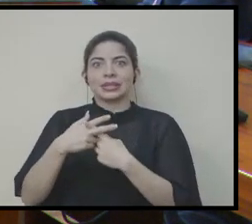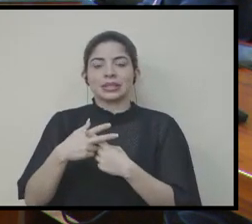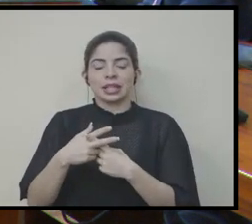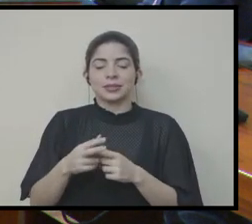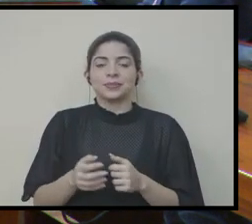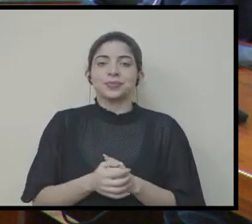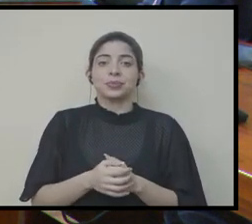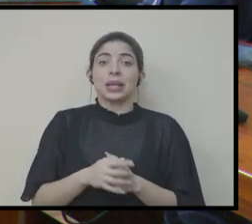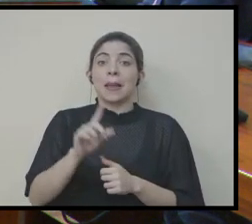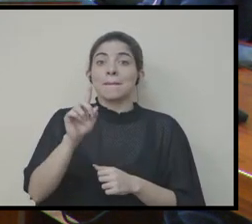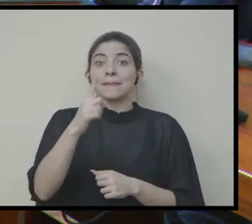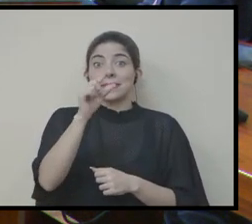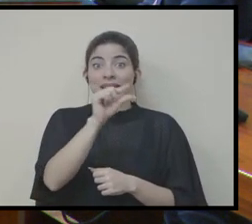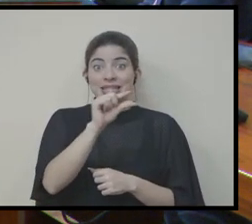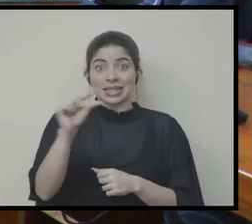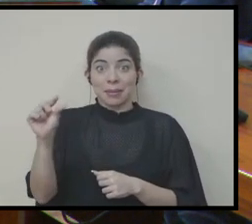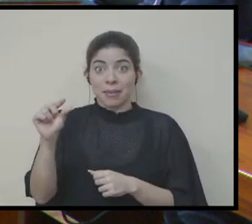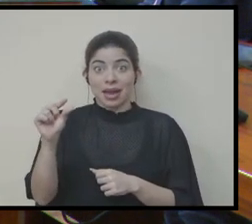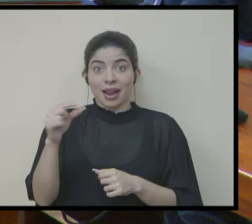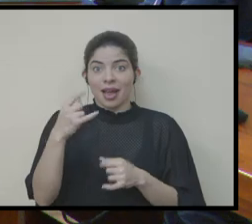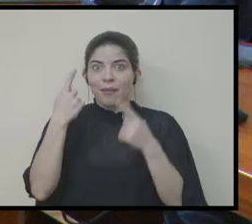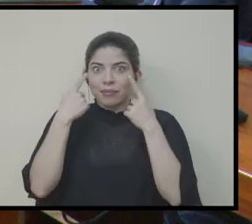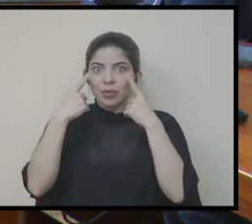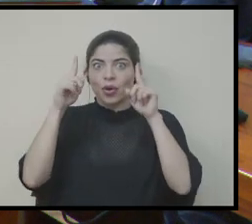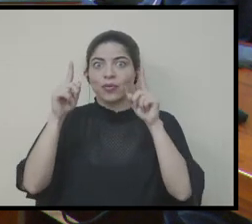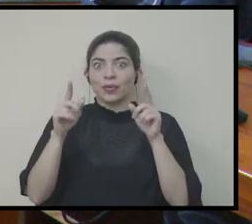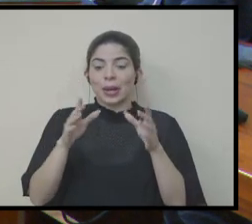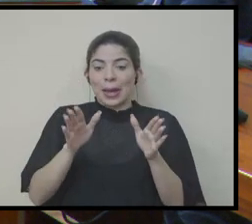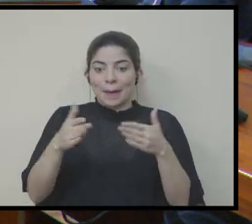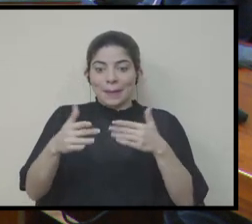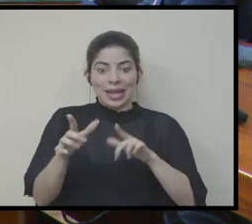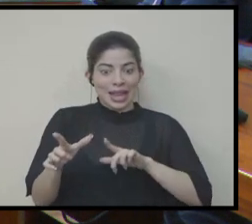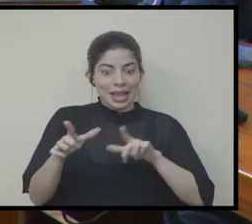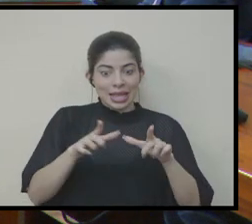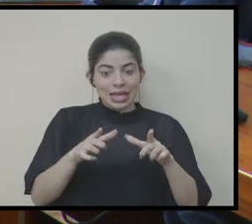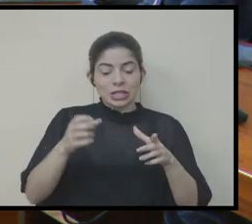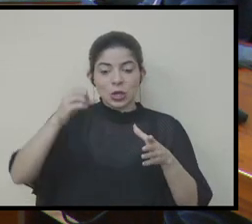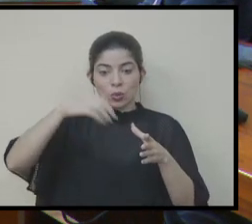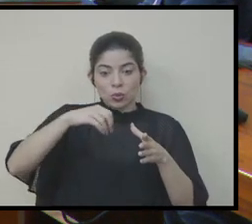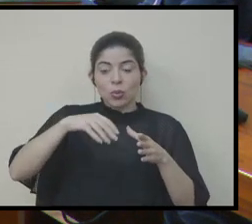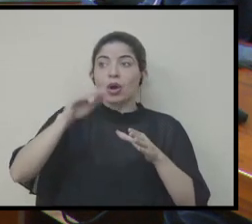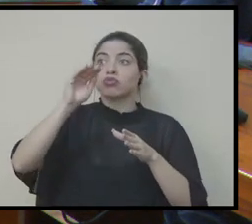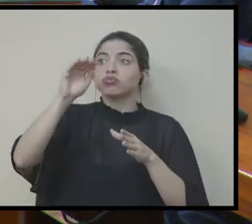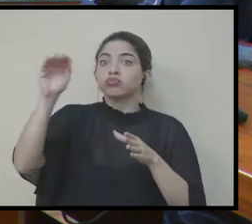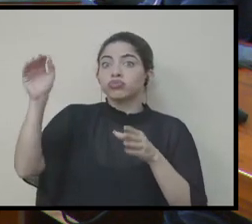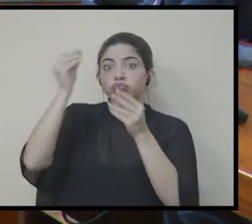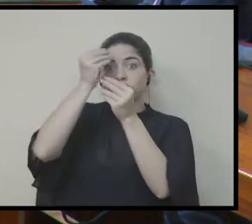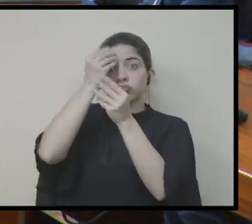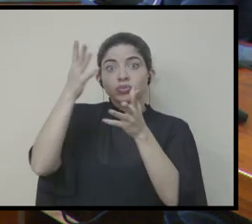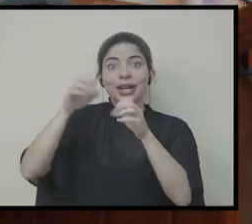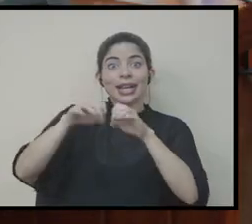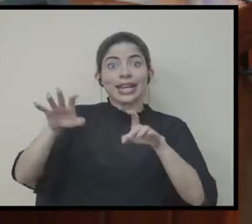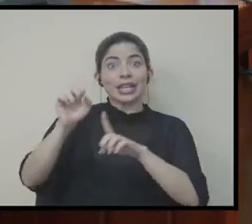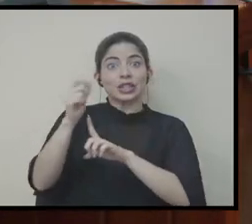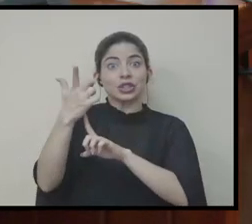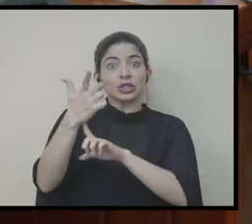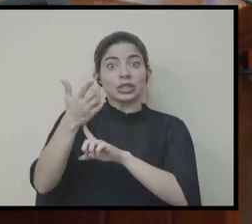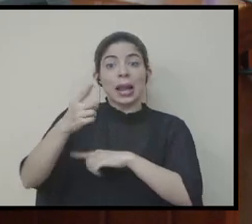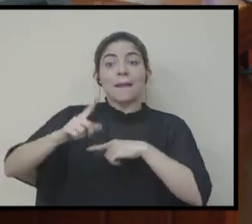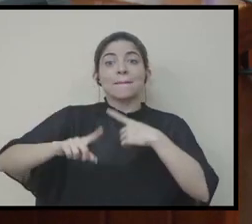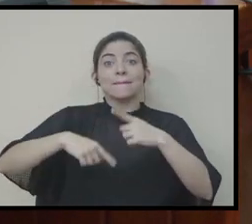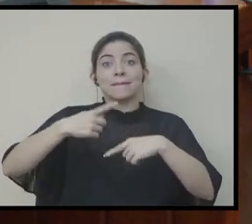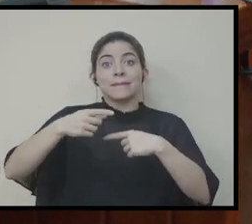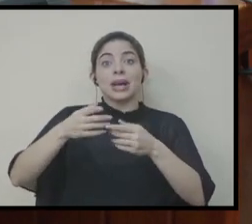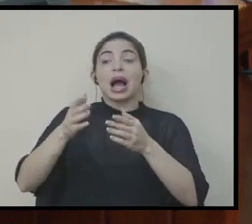Y la primera semana que ya finalmente tuvimos los empaques y empezamos a comunicar en redes sociales que íbamos a